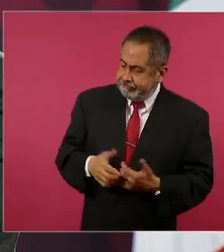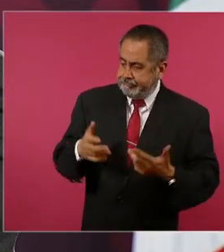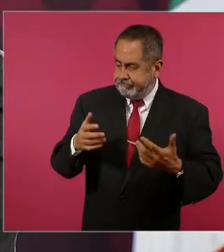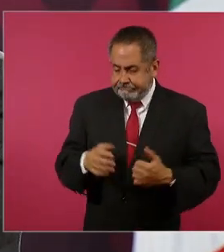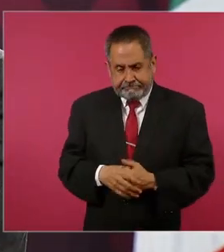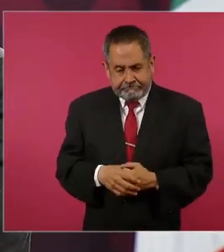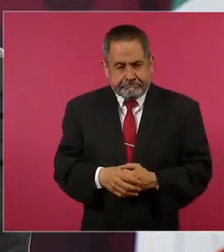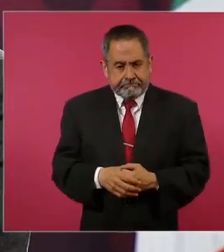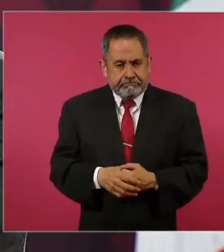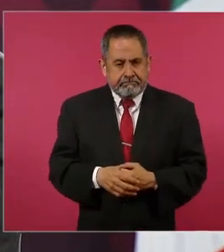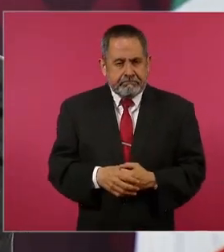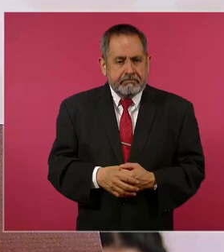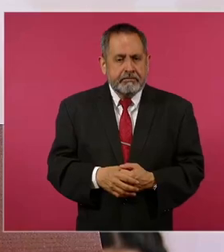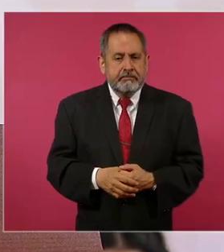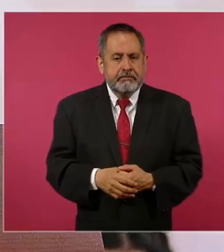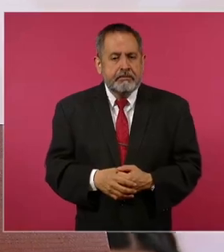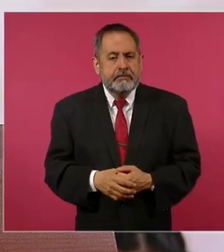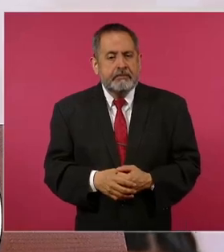Y los